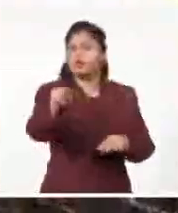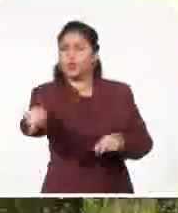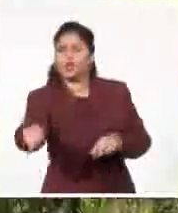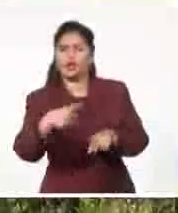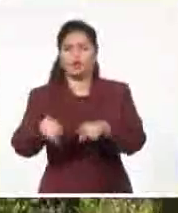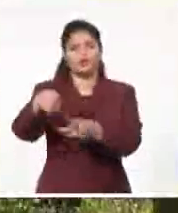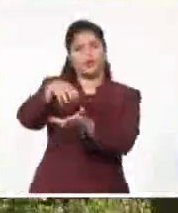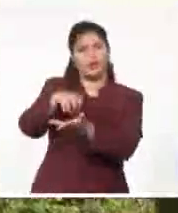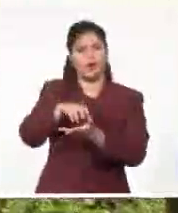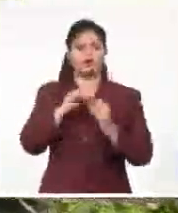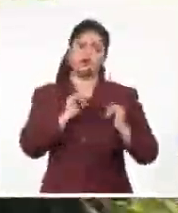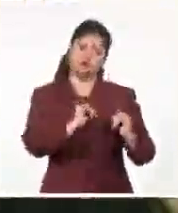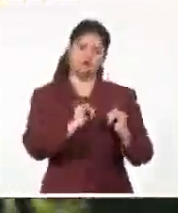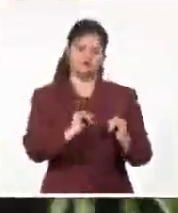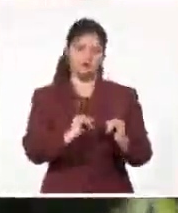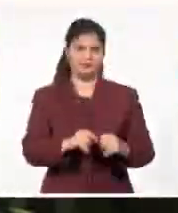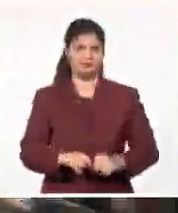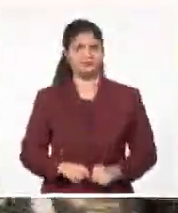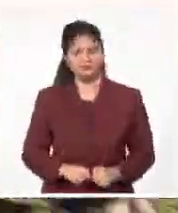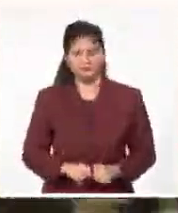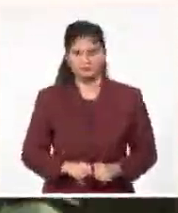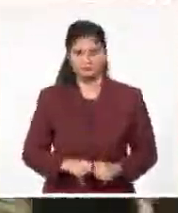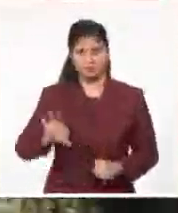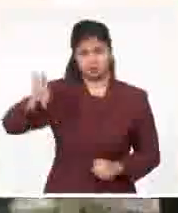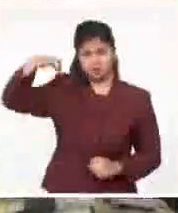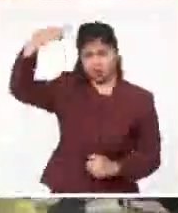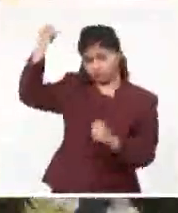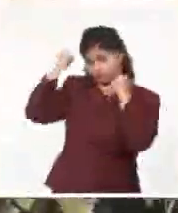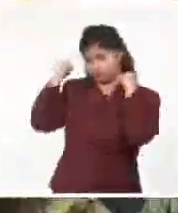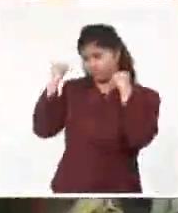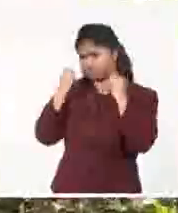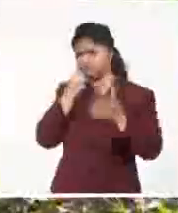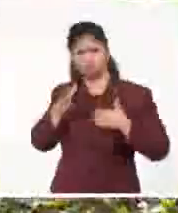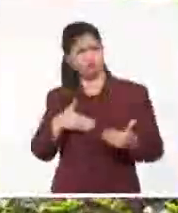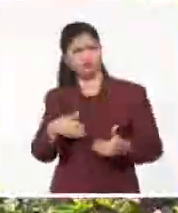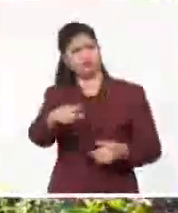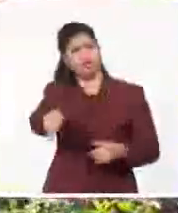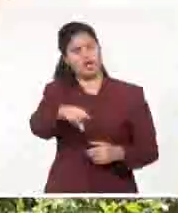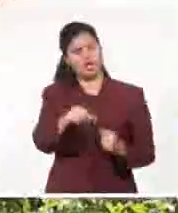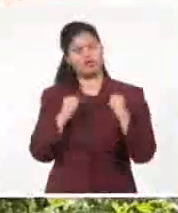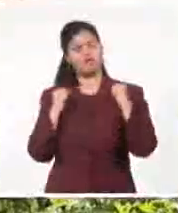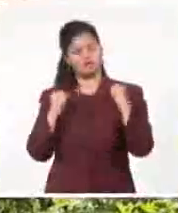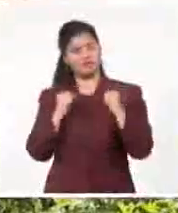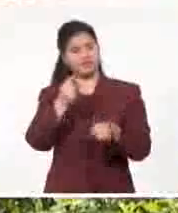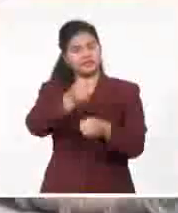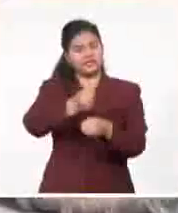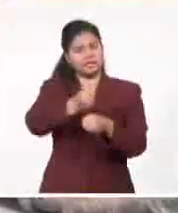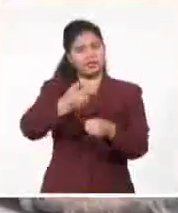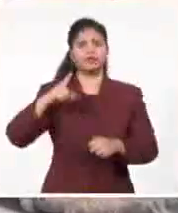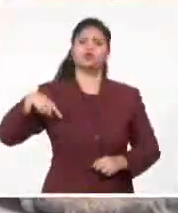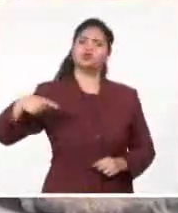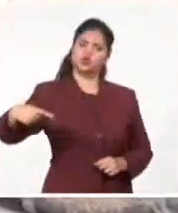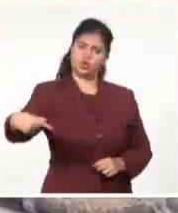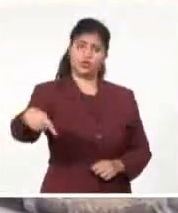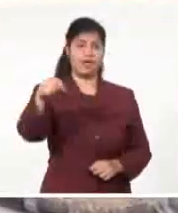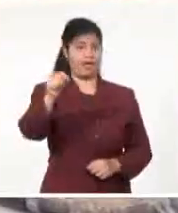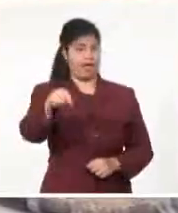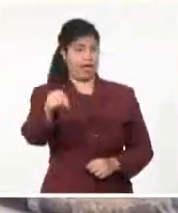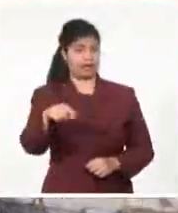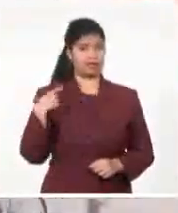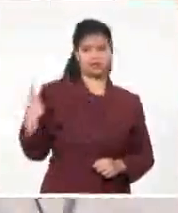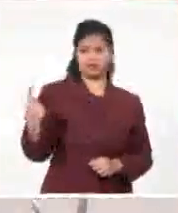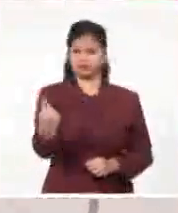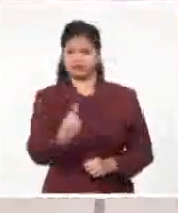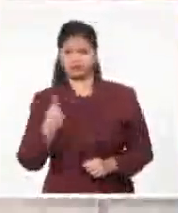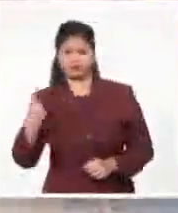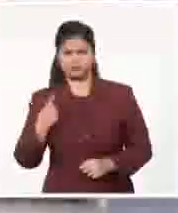jóvenes que cumplen el servicio militar general acometen la tarea solidaria que les encomendara el Ejército Central, aquí donde el huracán de categoría